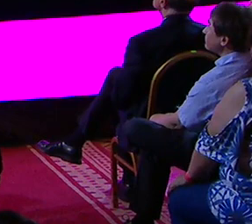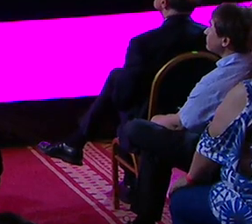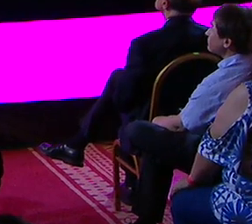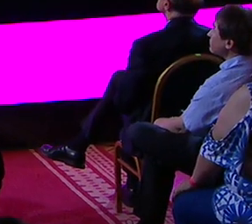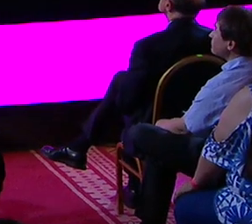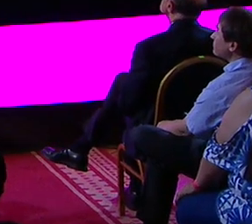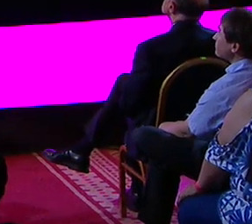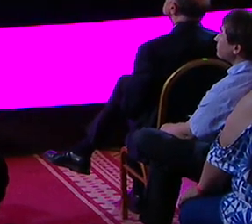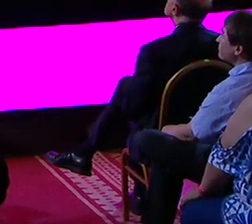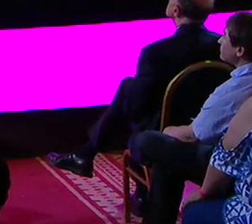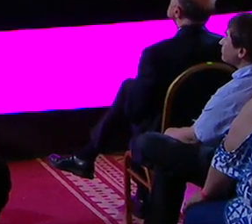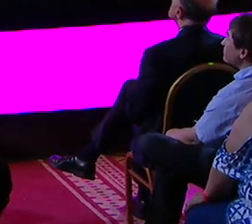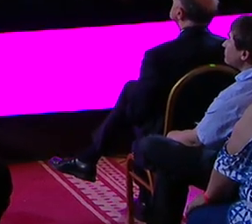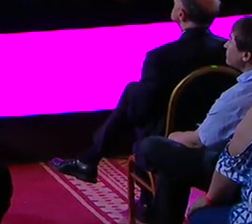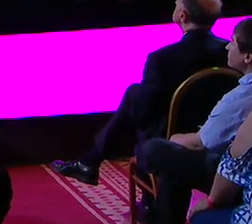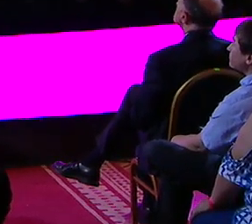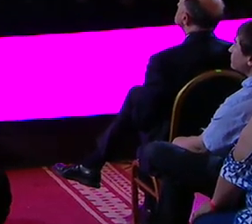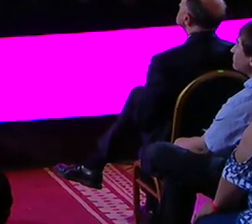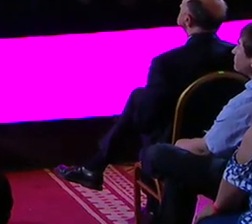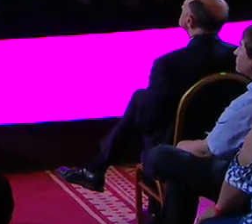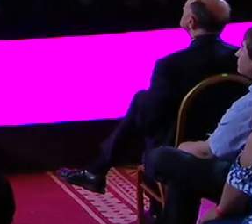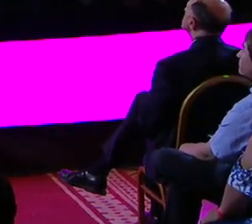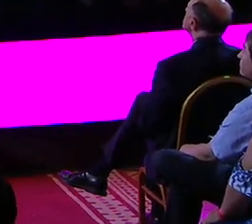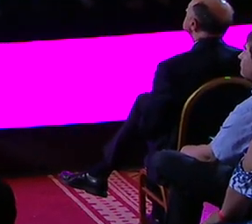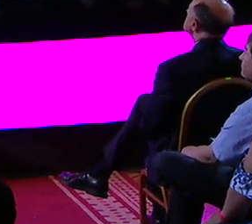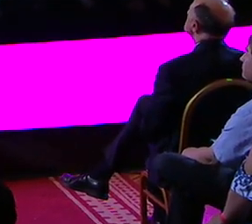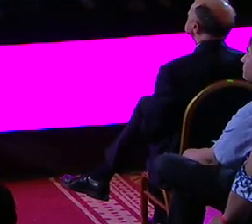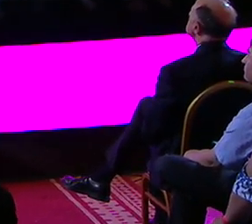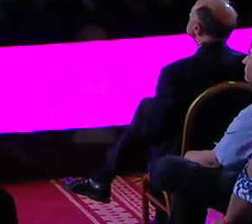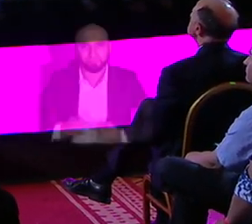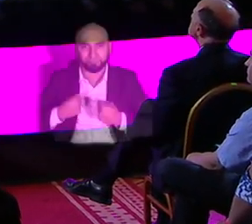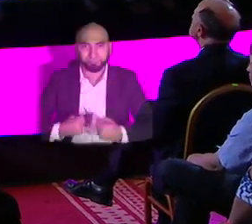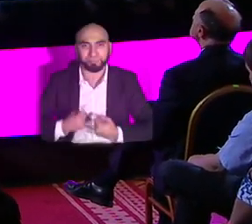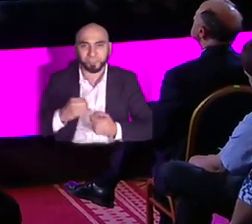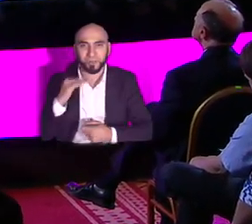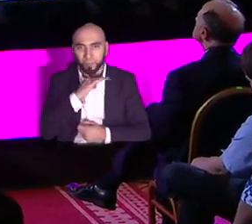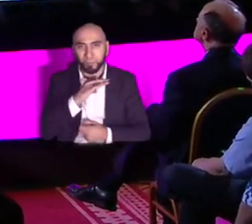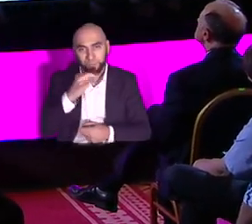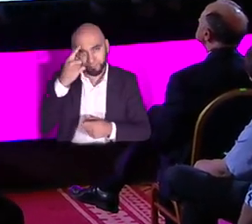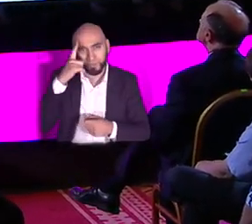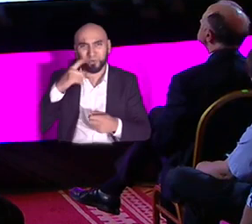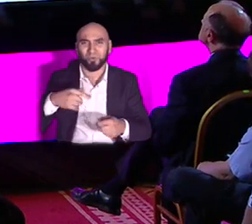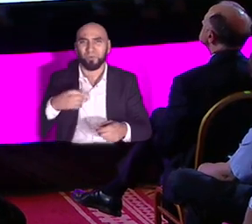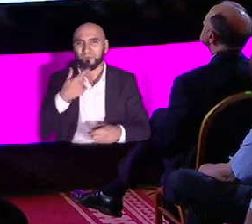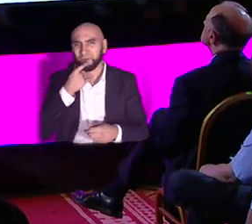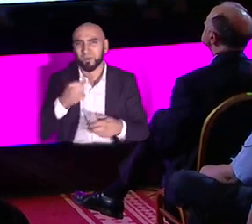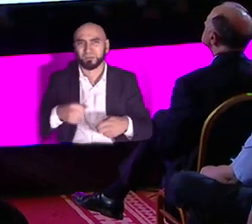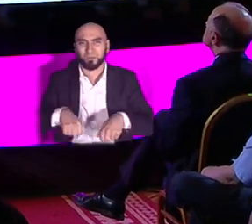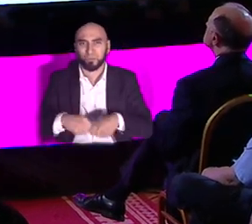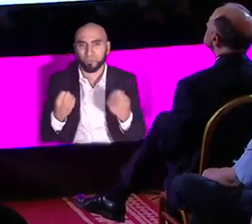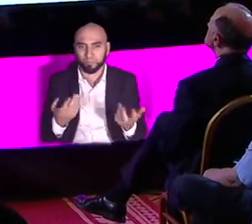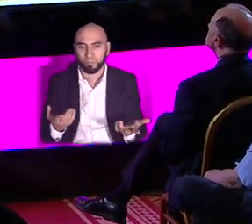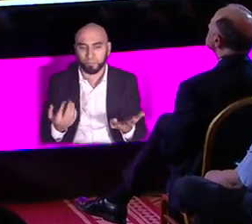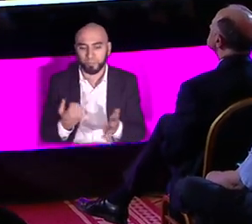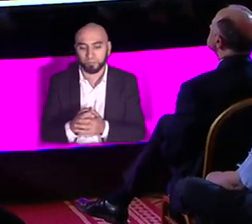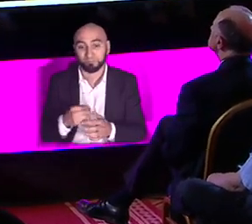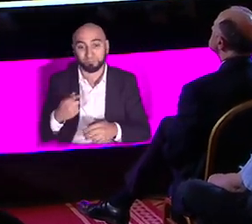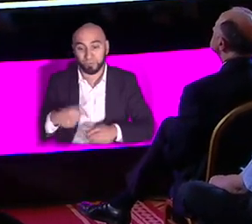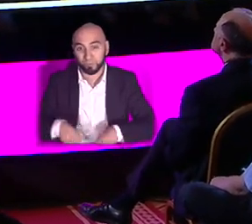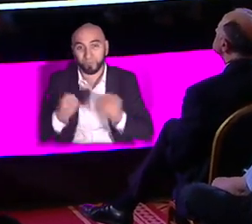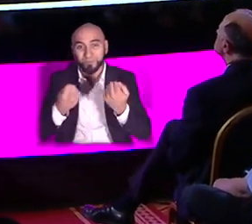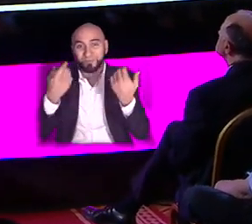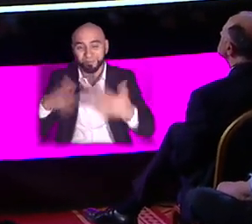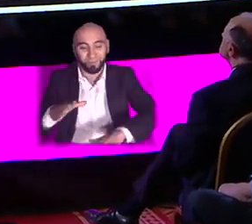saben, caballos de carrera frecuentemente sí rompen sus piernas en las carreteras y tienen que ser sacrificados. Caballos salvajes